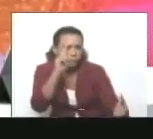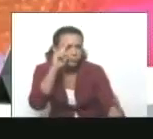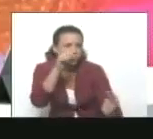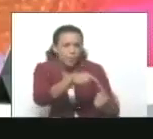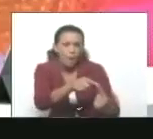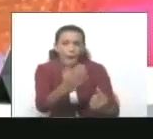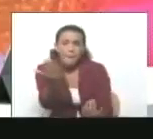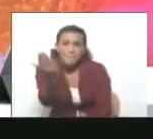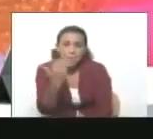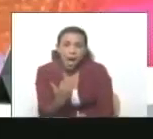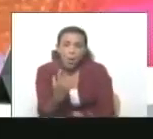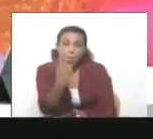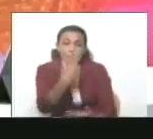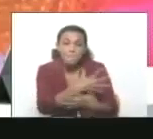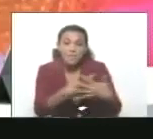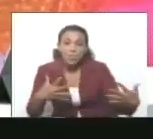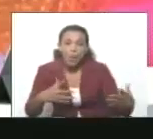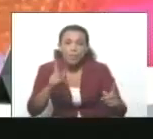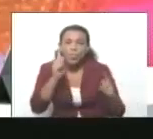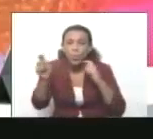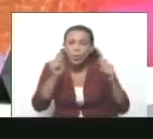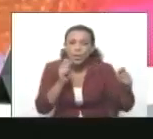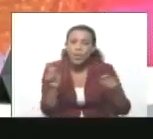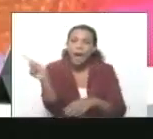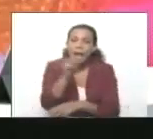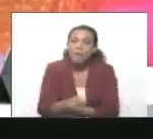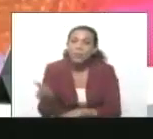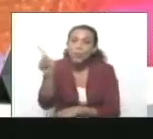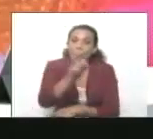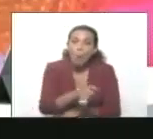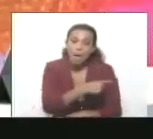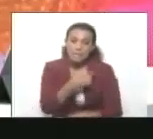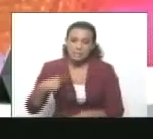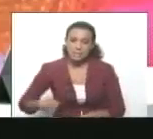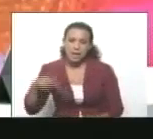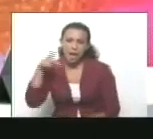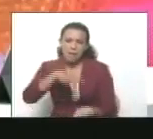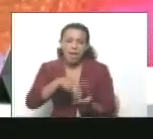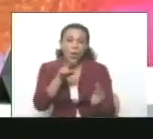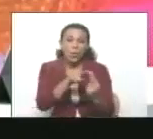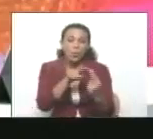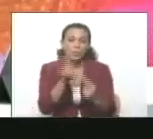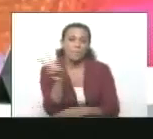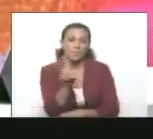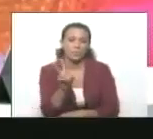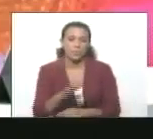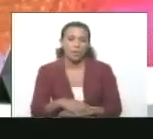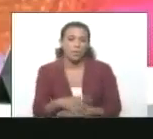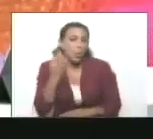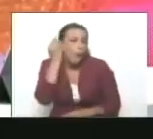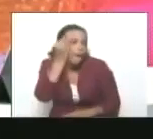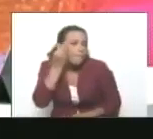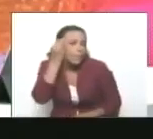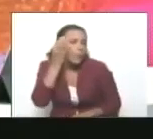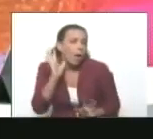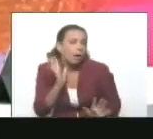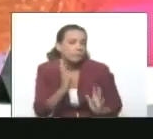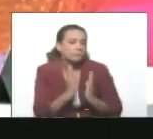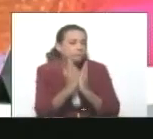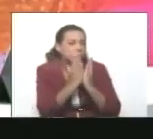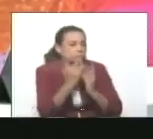traer 1 millón de turistas anuales de China a Venezuela. Ahora, yo me he puesto a